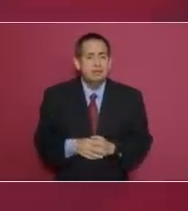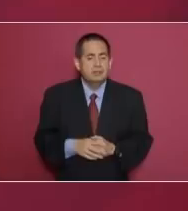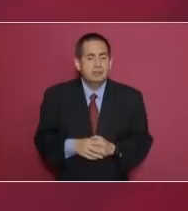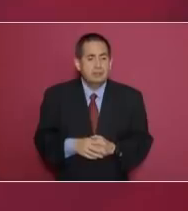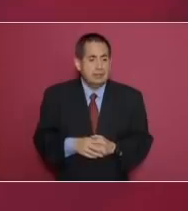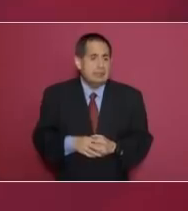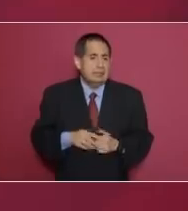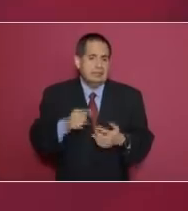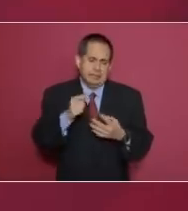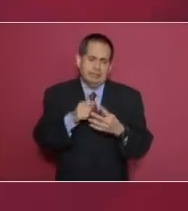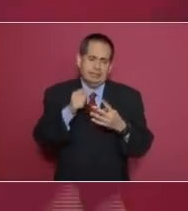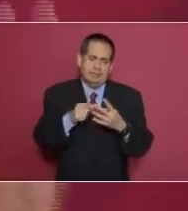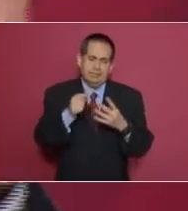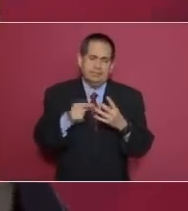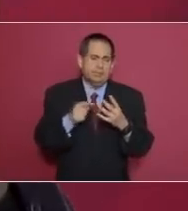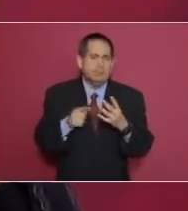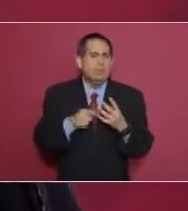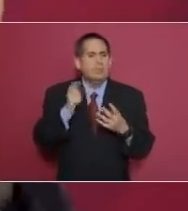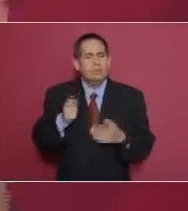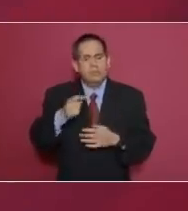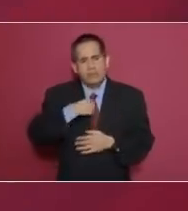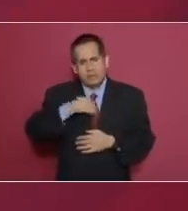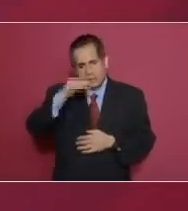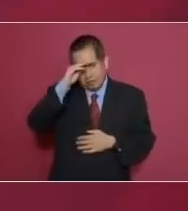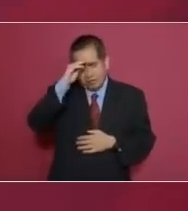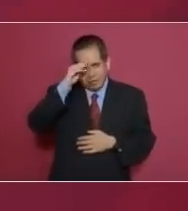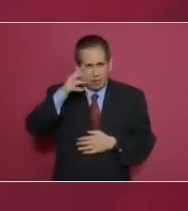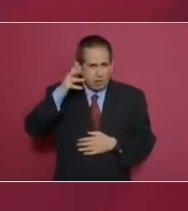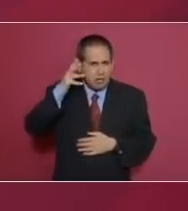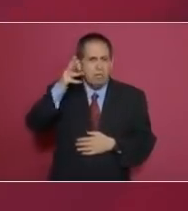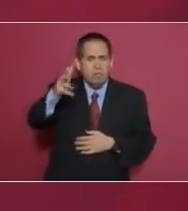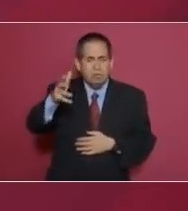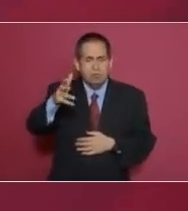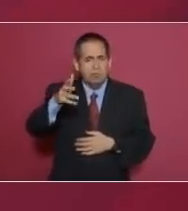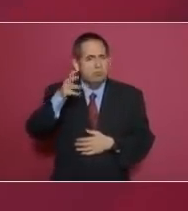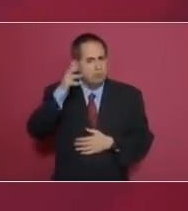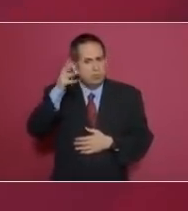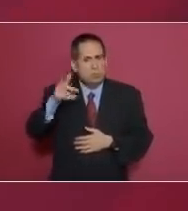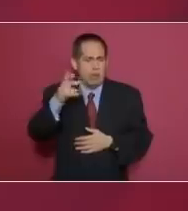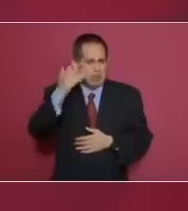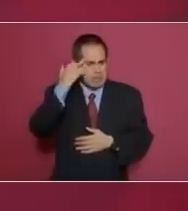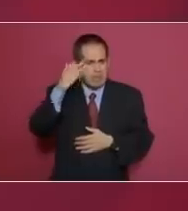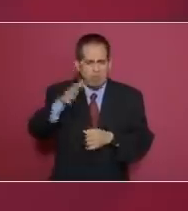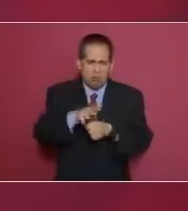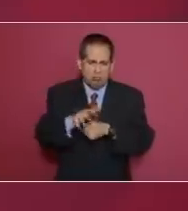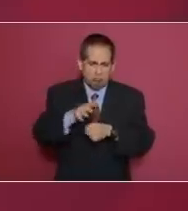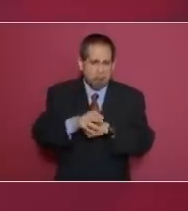Todo esto pues es pensando hacia adelante, pero va a llevar tiempo.